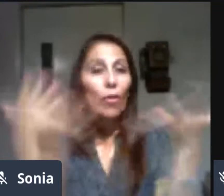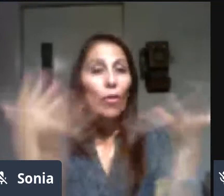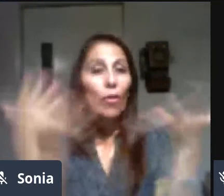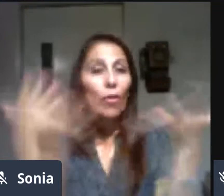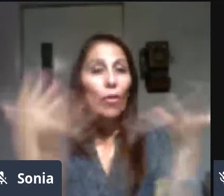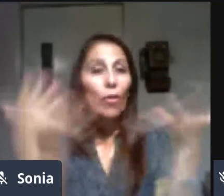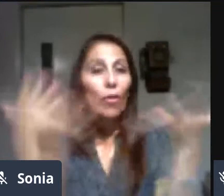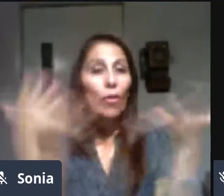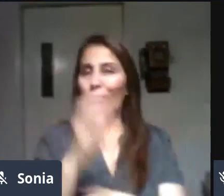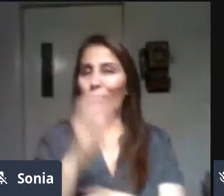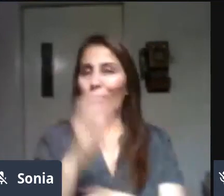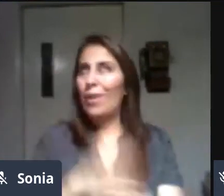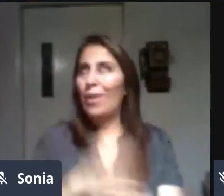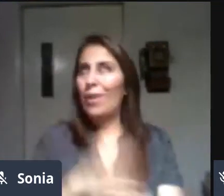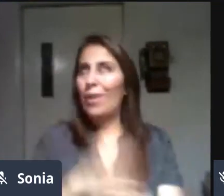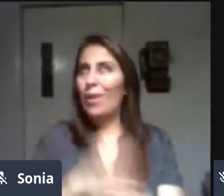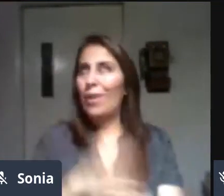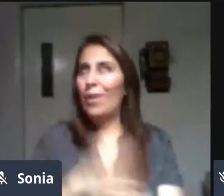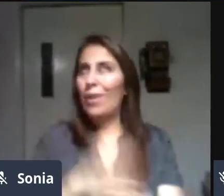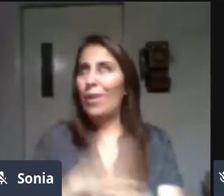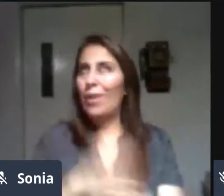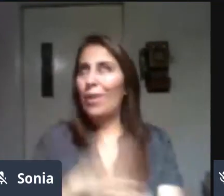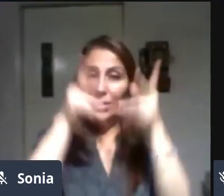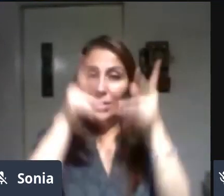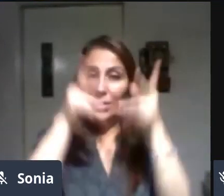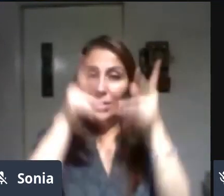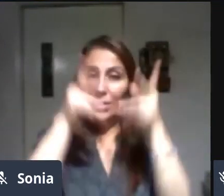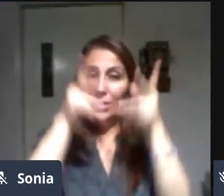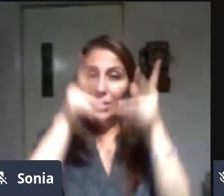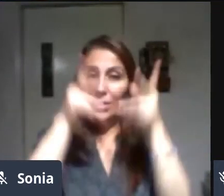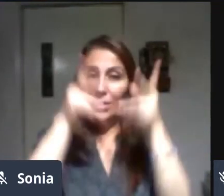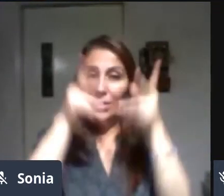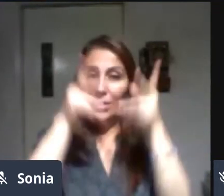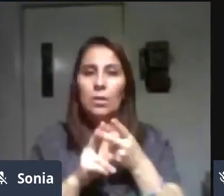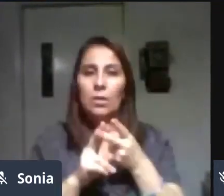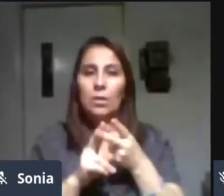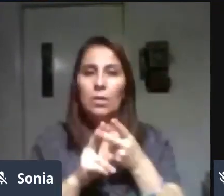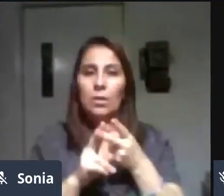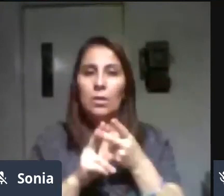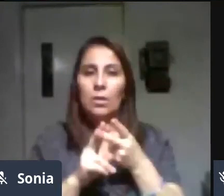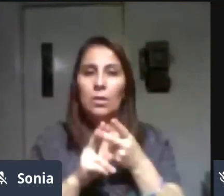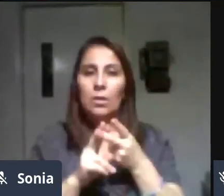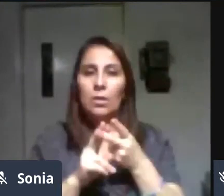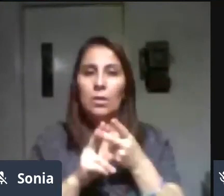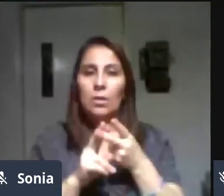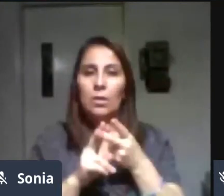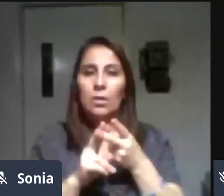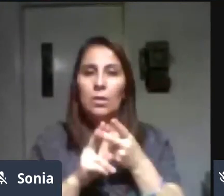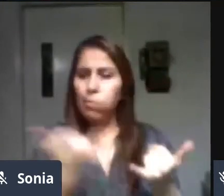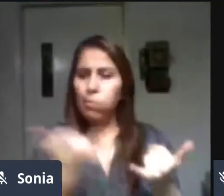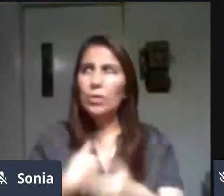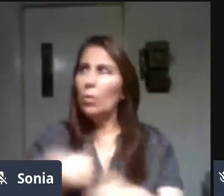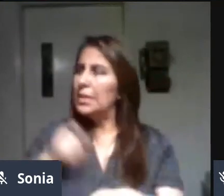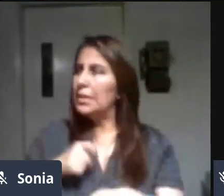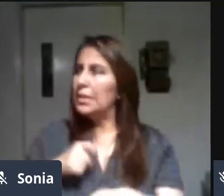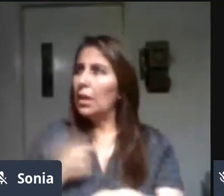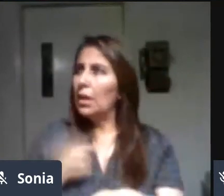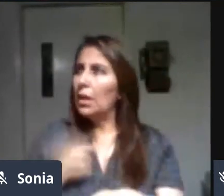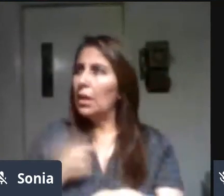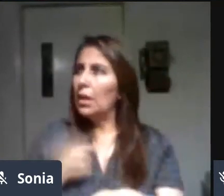de alguna manera todos han sentido la necesidad de escuchar esas voces porque finalmente a propósito de lo que